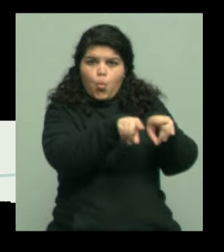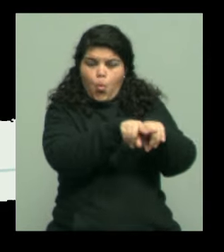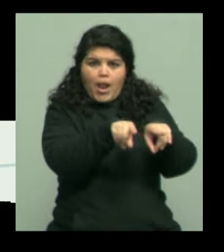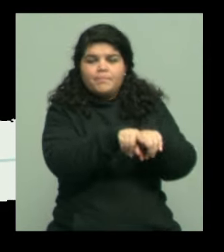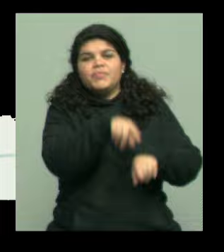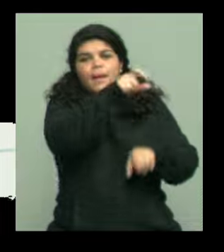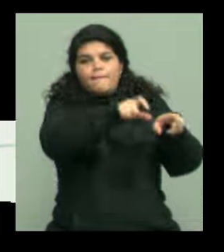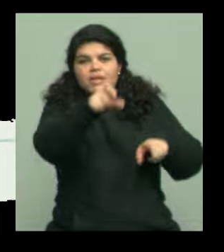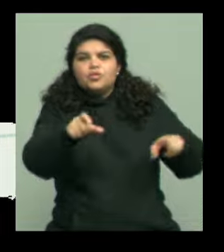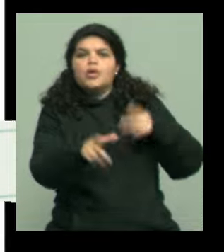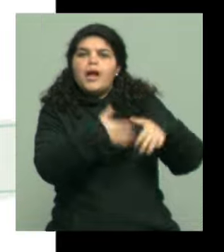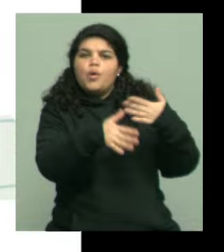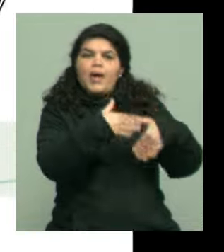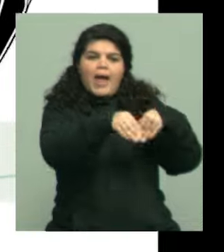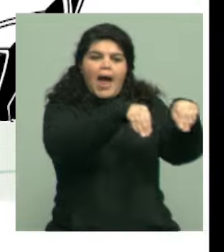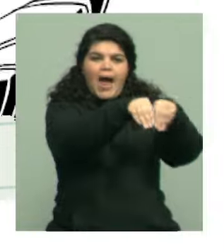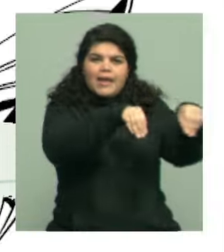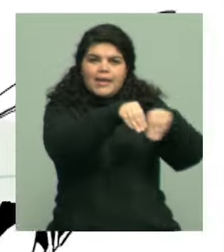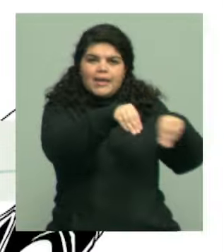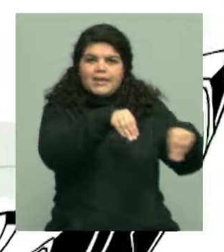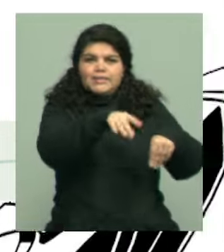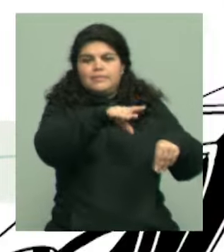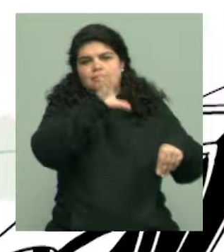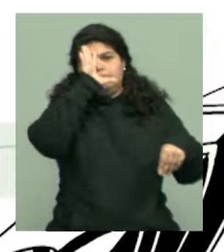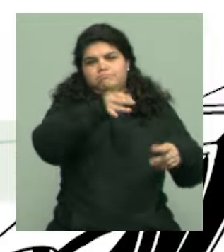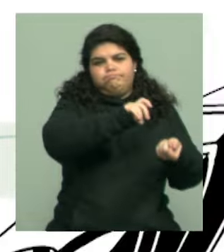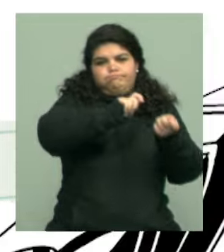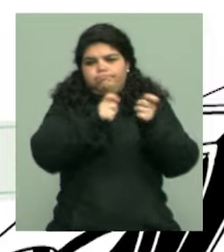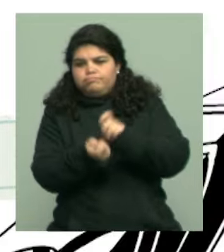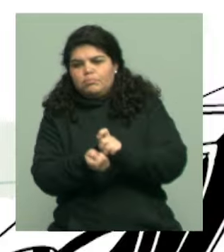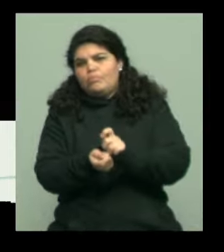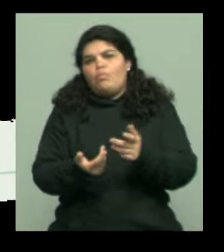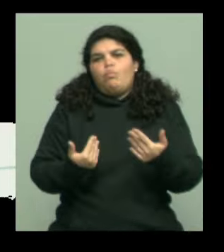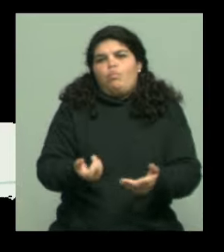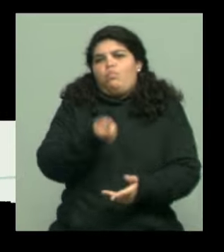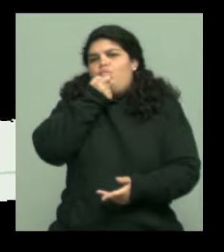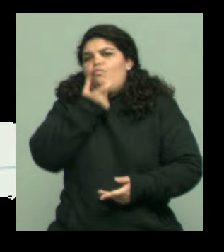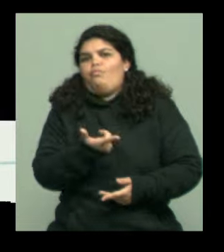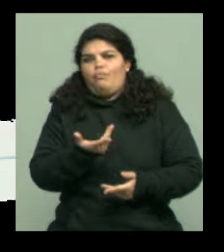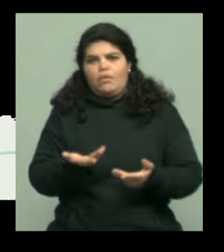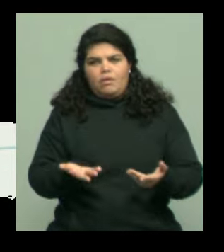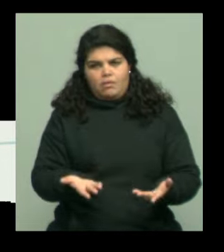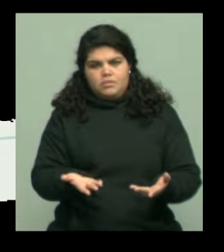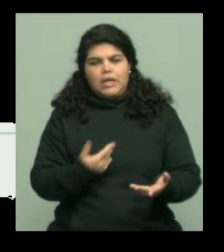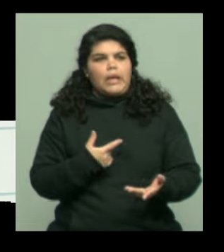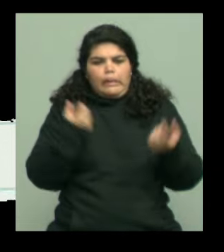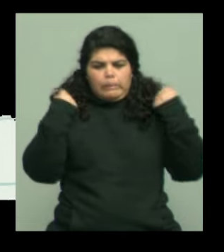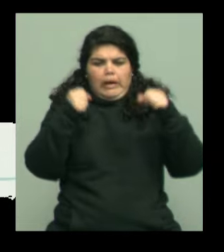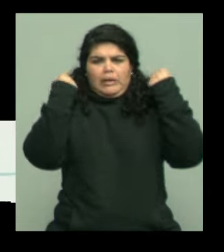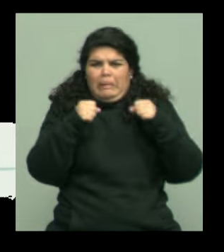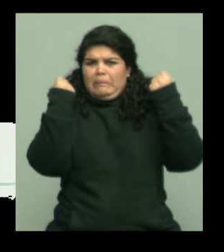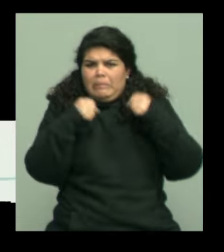ajedrecistas normalmente se adaptan en un segundo a este tipo de juego. Entonces tampoco es que se necesita estar entrenando tanto